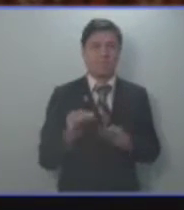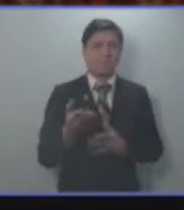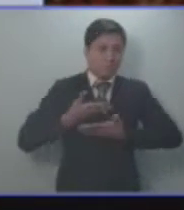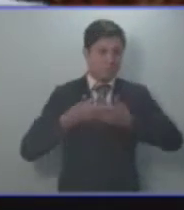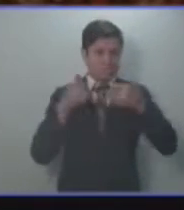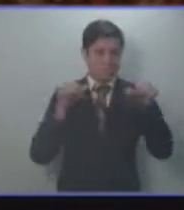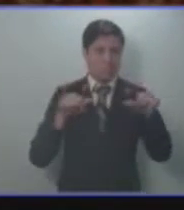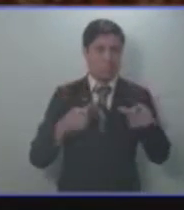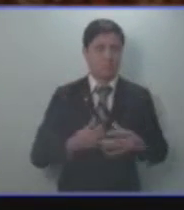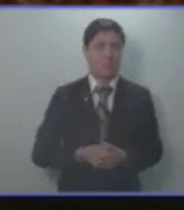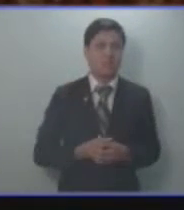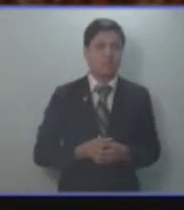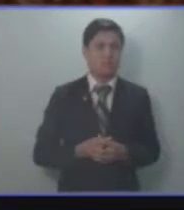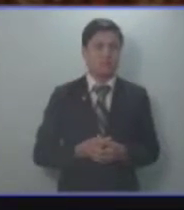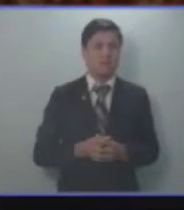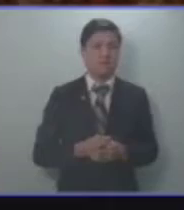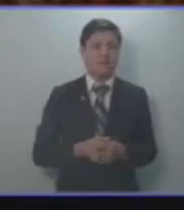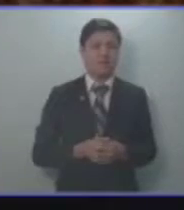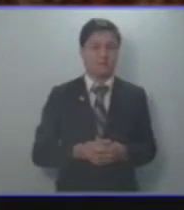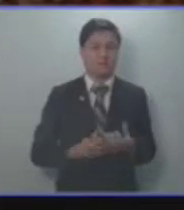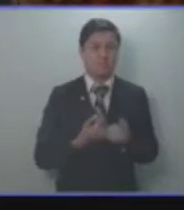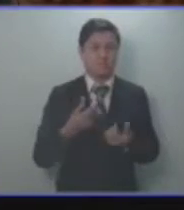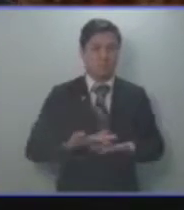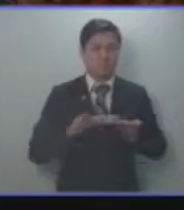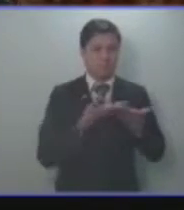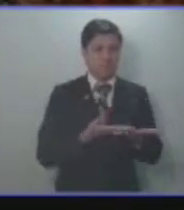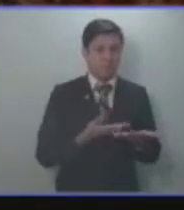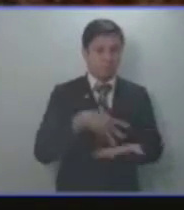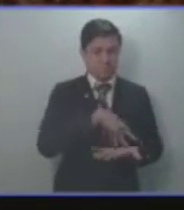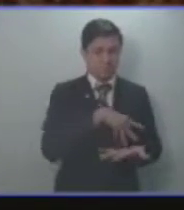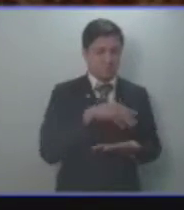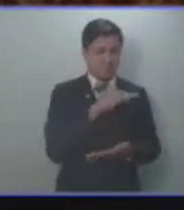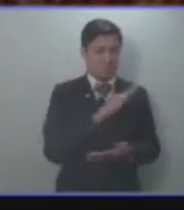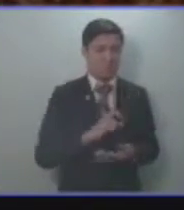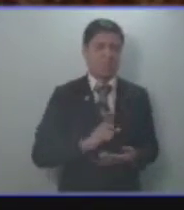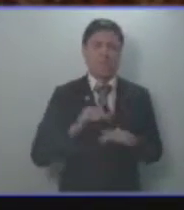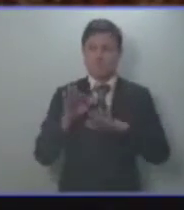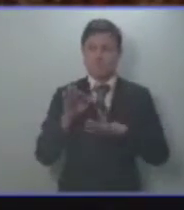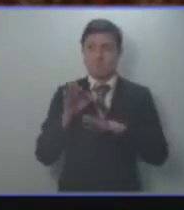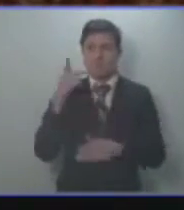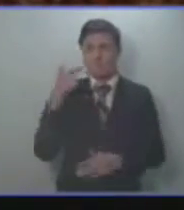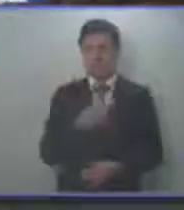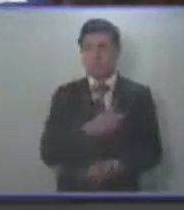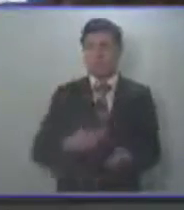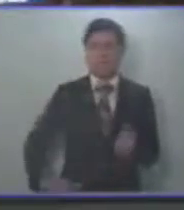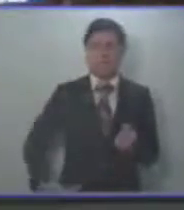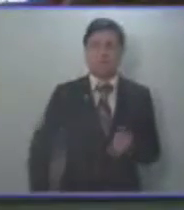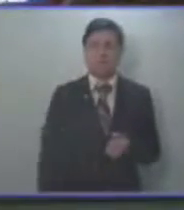beneficio de la población salvadoreña y, por supuesto, de la región. Muchas gracias, presidente.